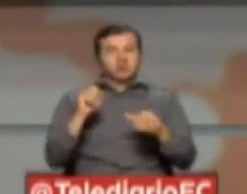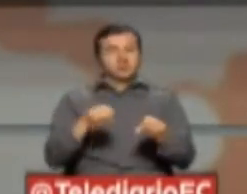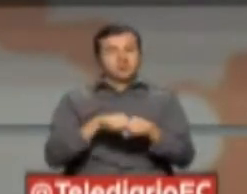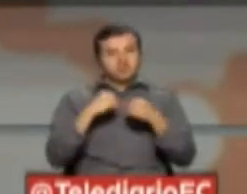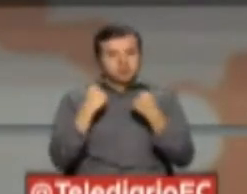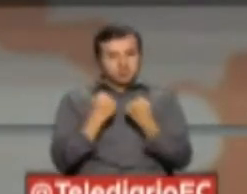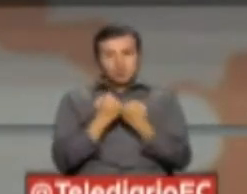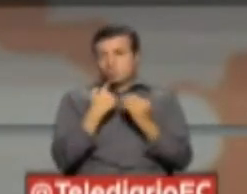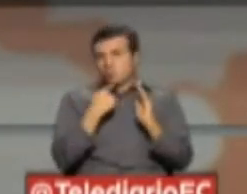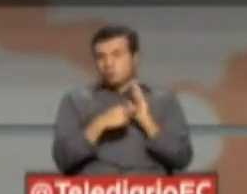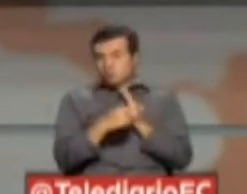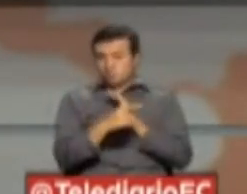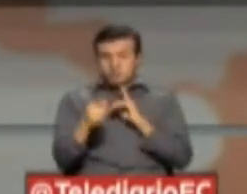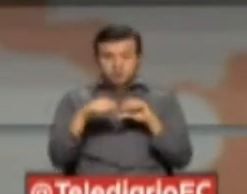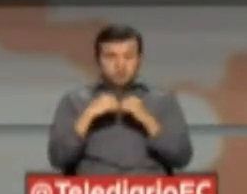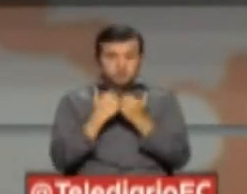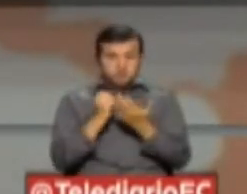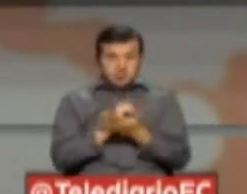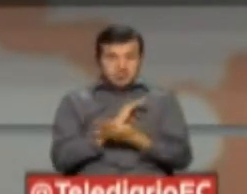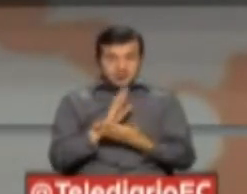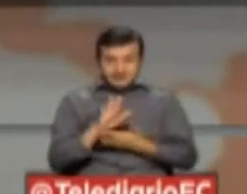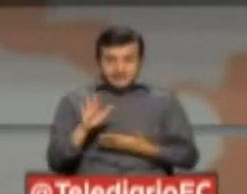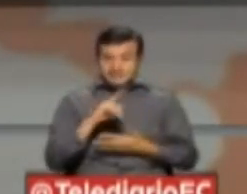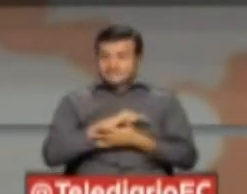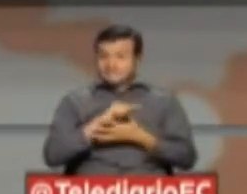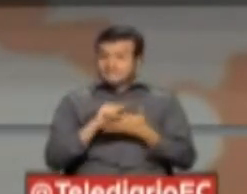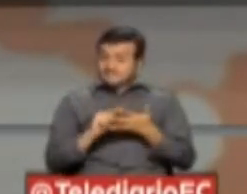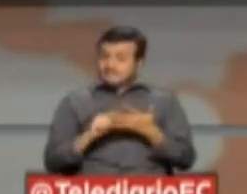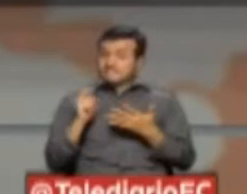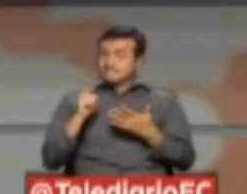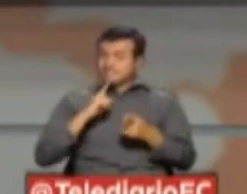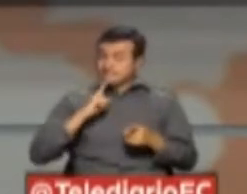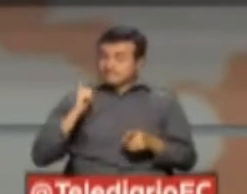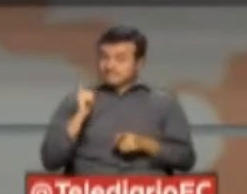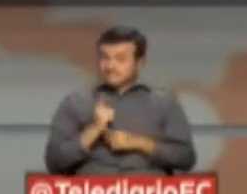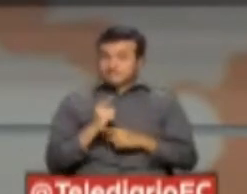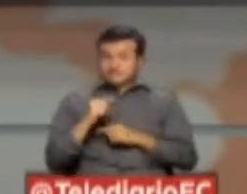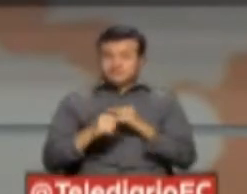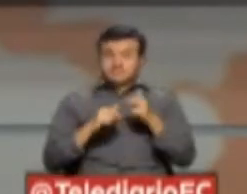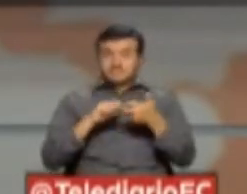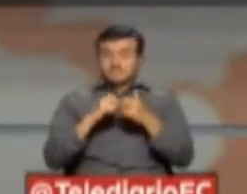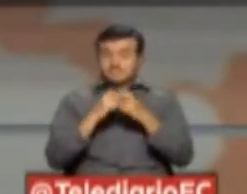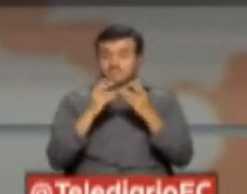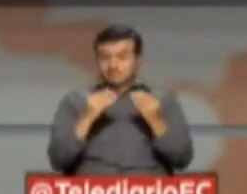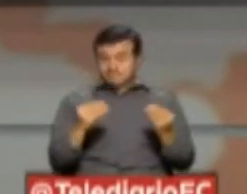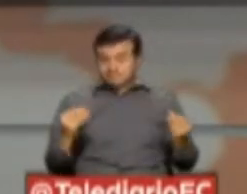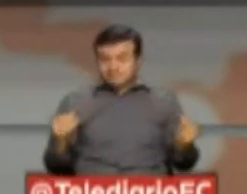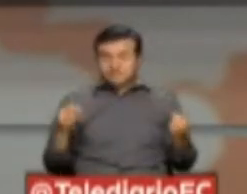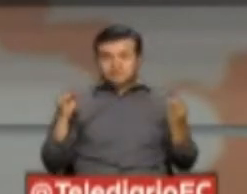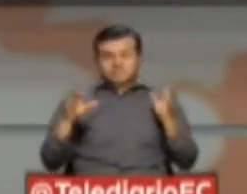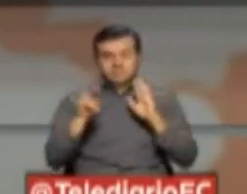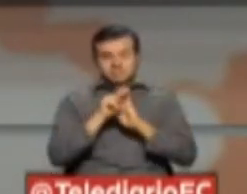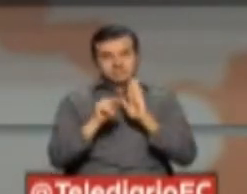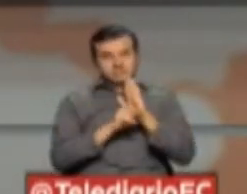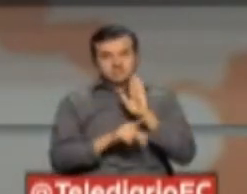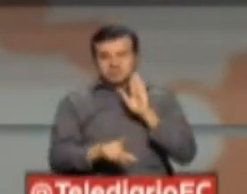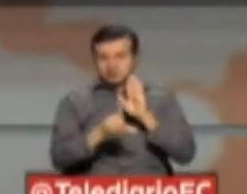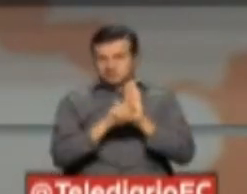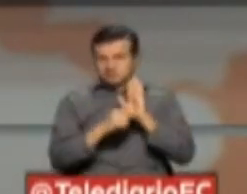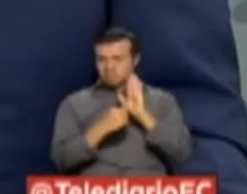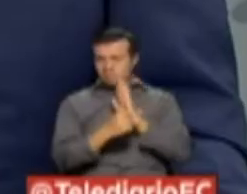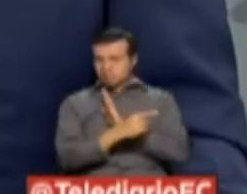en el caso de los señores de asambleístas hay que irles dando soluciones pero enmarcadas dentro de la normativa jurídica